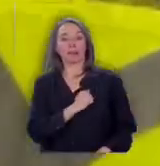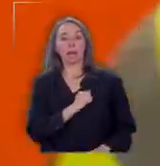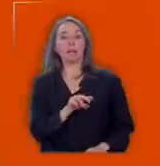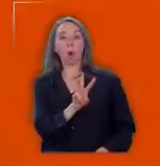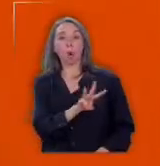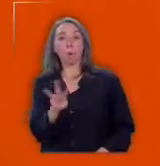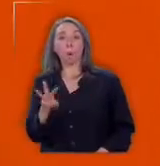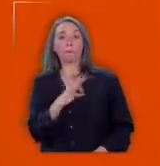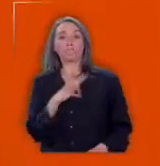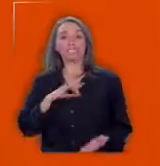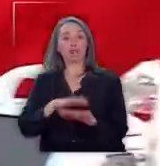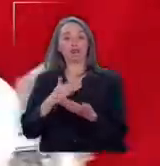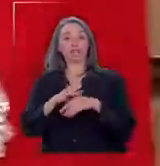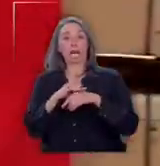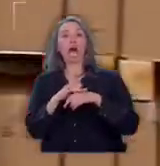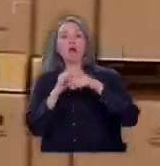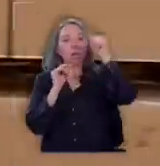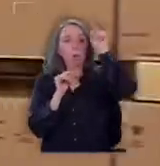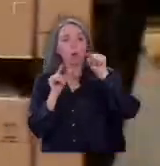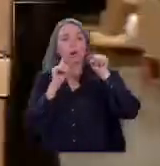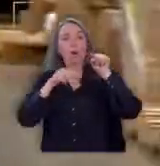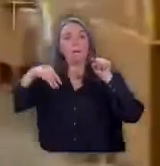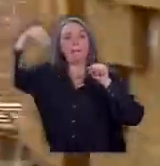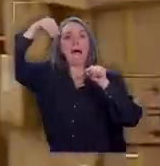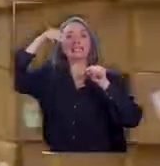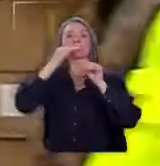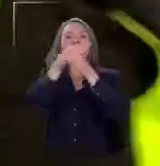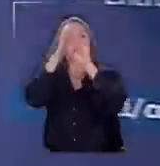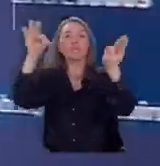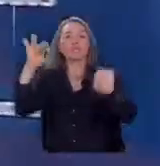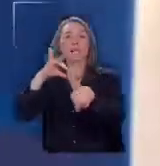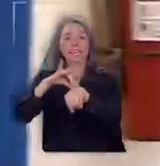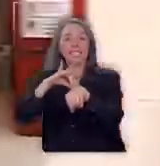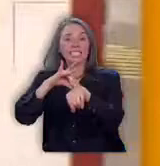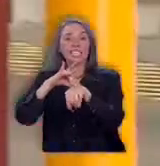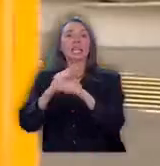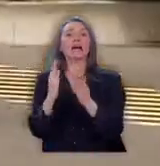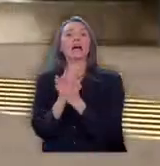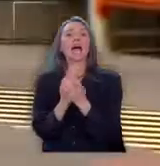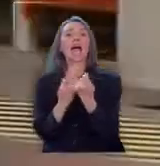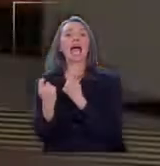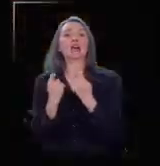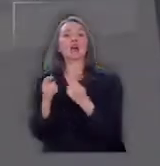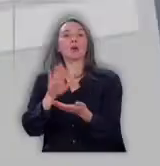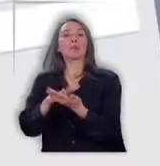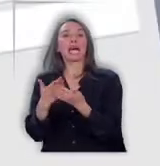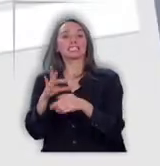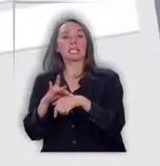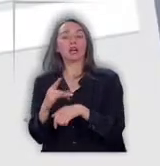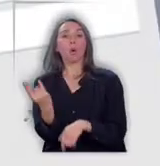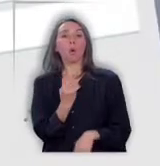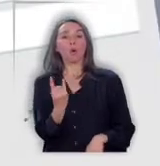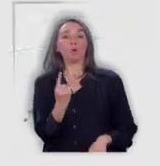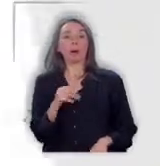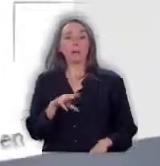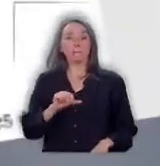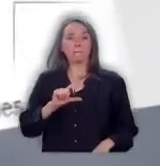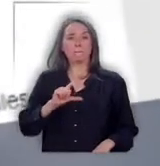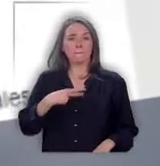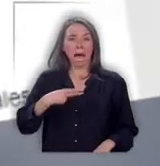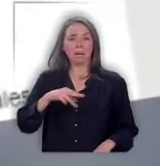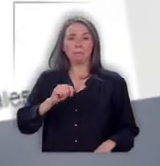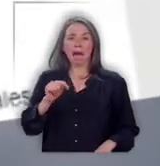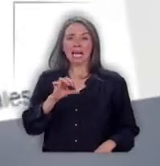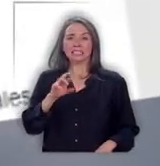página web del nsal se asegura que es máster en epidemiología clínica convención en economía de la salud en la universidad mcmaster de